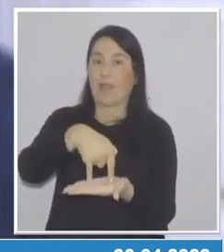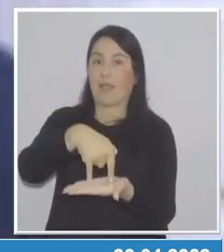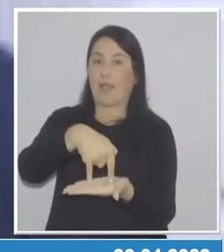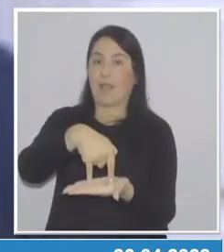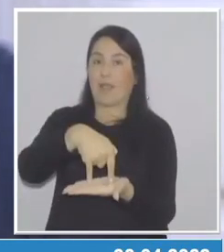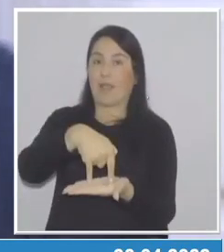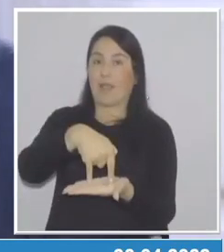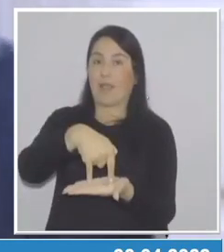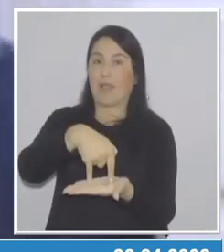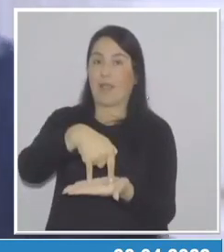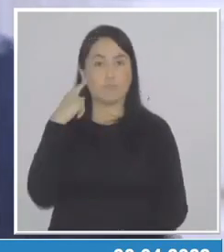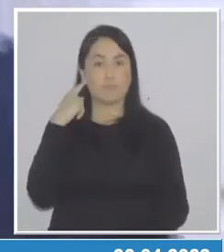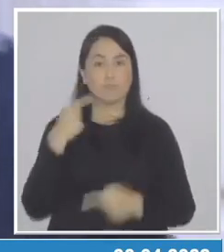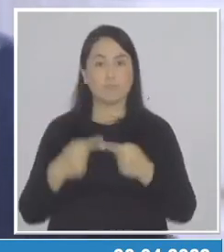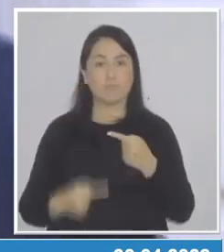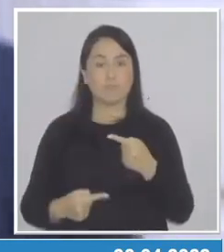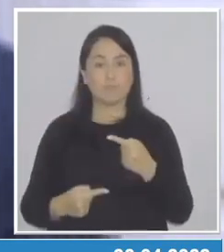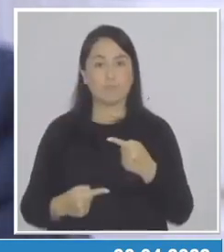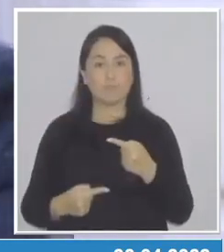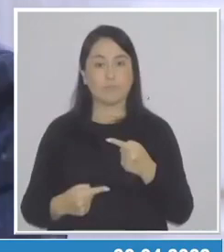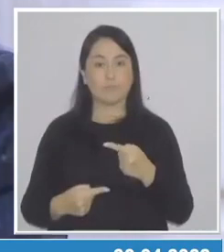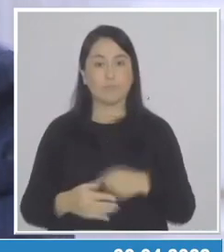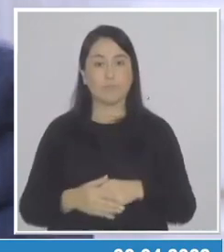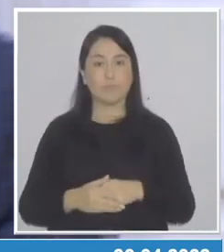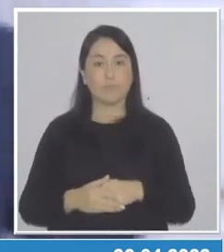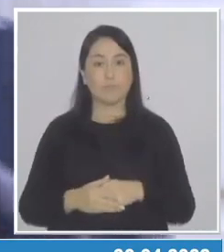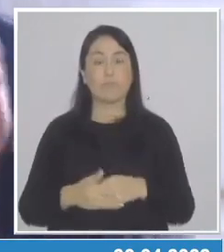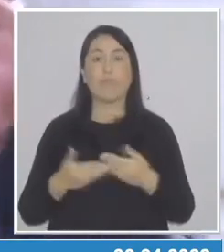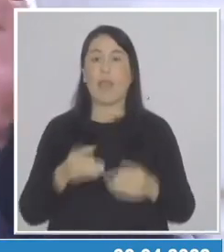principales, las y los parlamentarios,